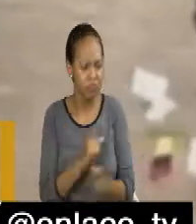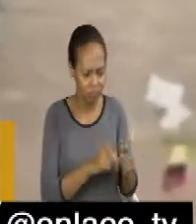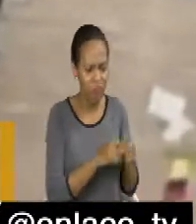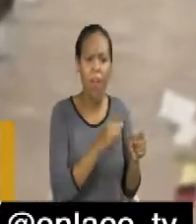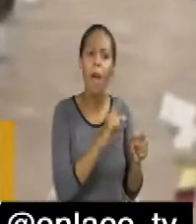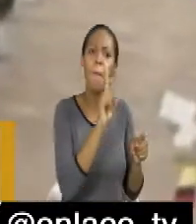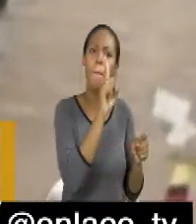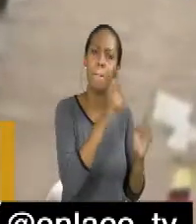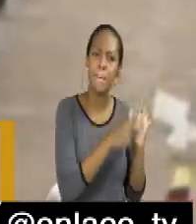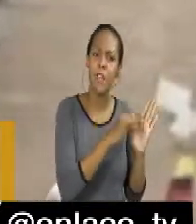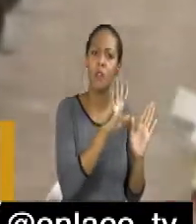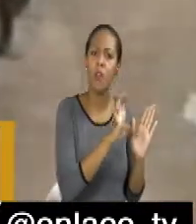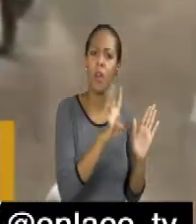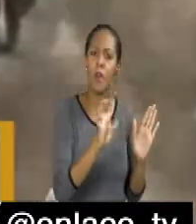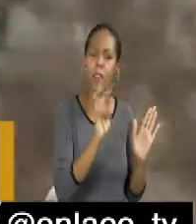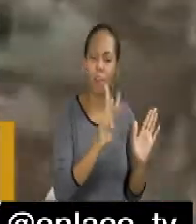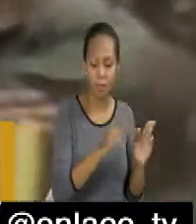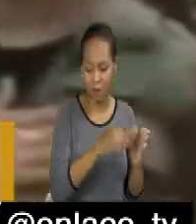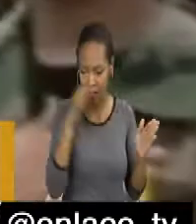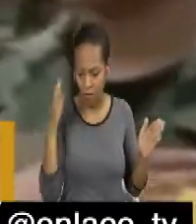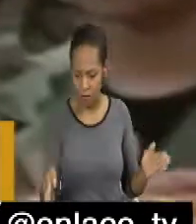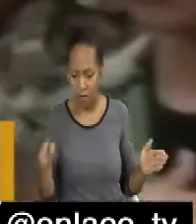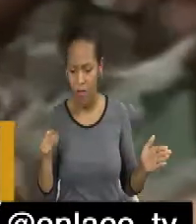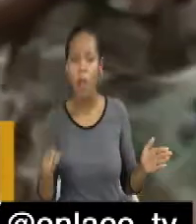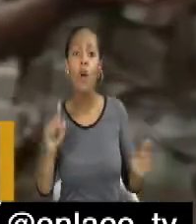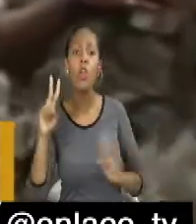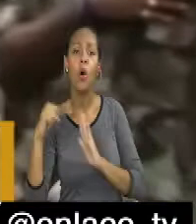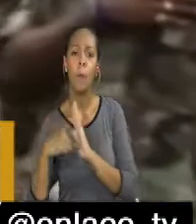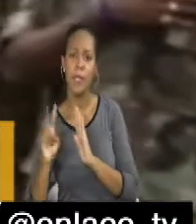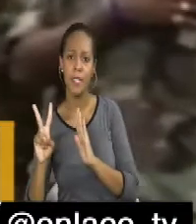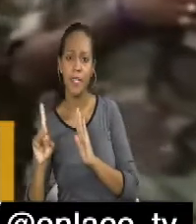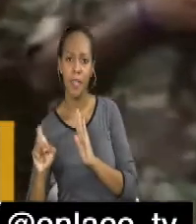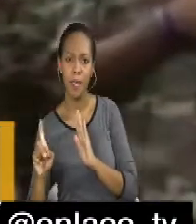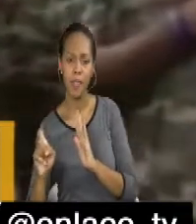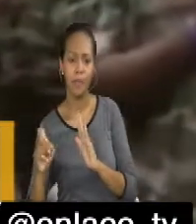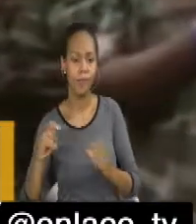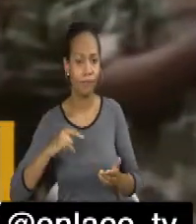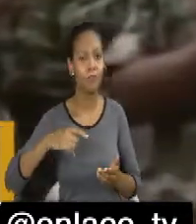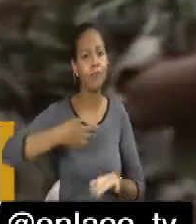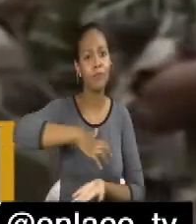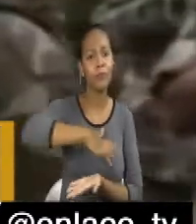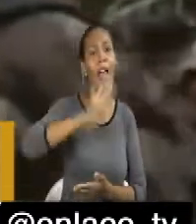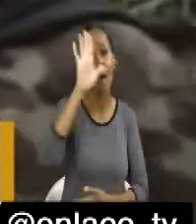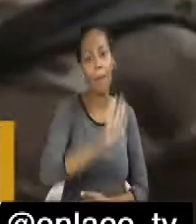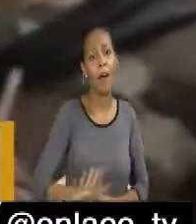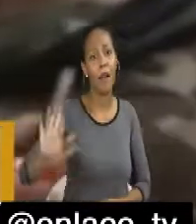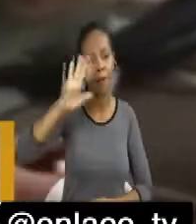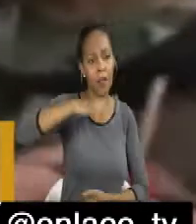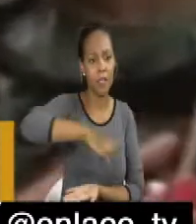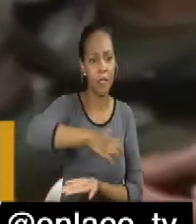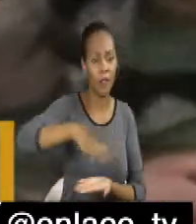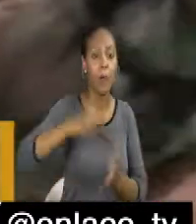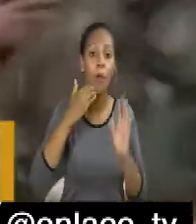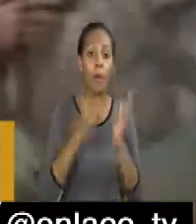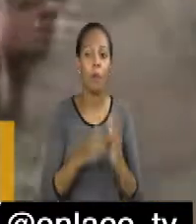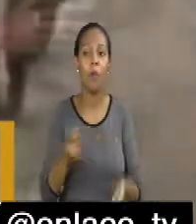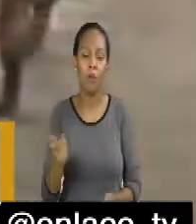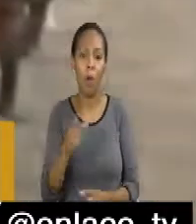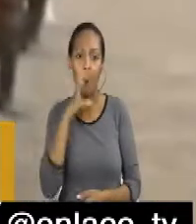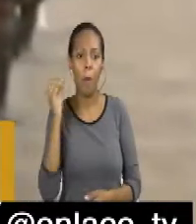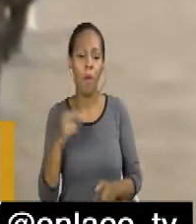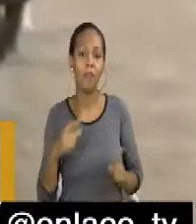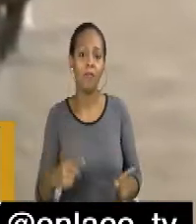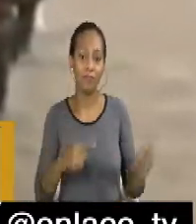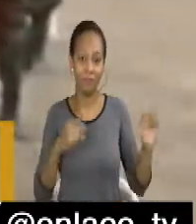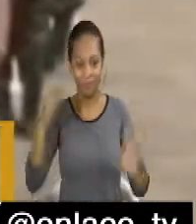1993 y 2006 en el departamento de Santander. Entre tales hechos hay casos emblemáticos como los homicidios del sargento Juan Cristóbal Martínez y el